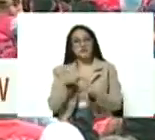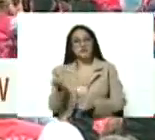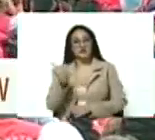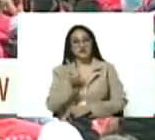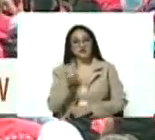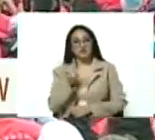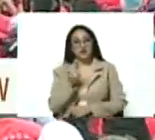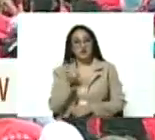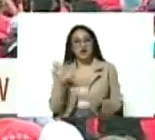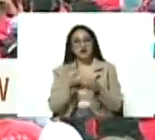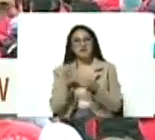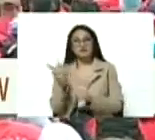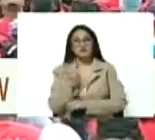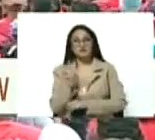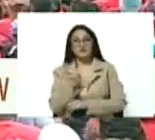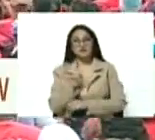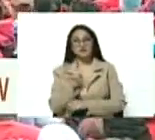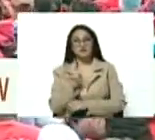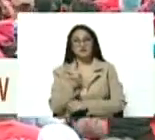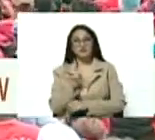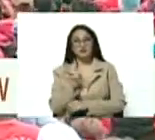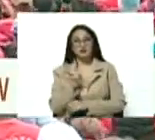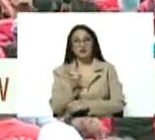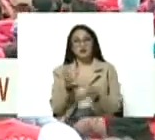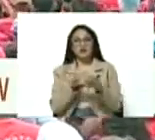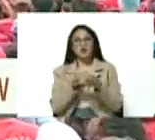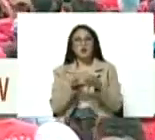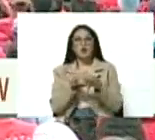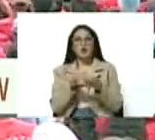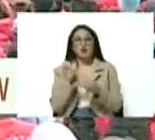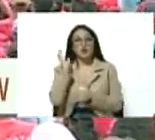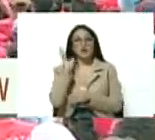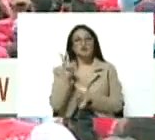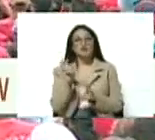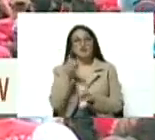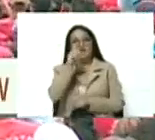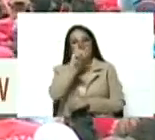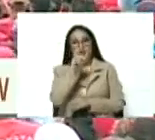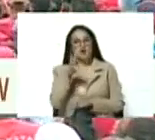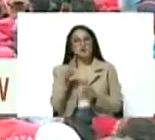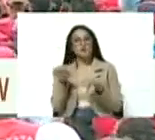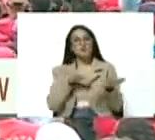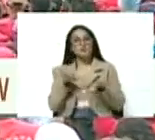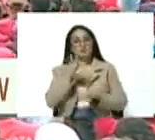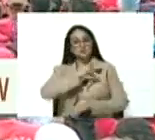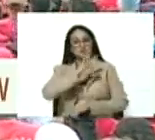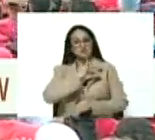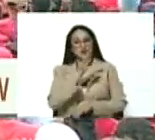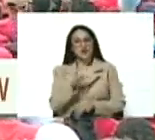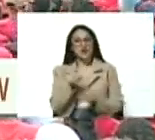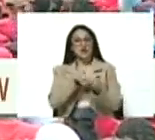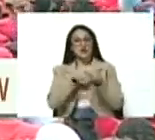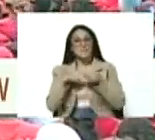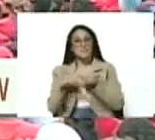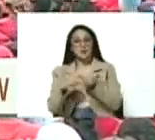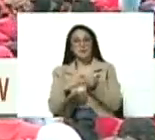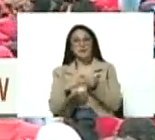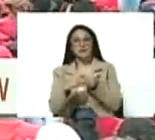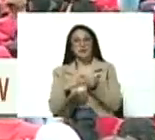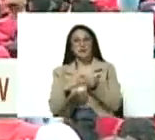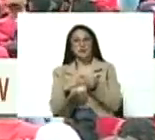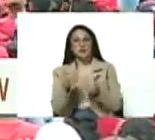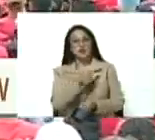La alianza por Venezuela está constituida por el Congreso de la Nueva Época y todos los movimientos sociales y el gran polo patriótico. Que cada quien